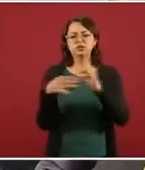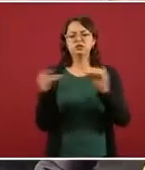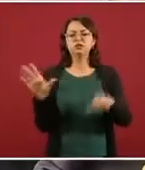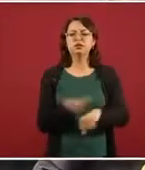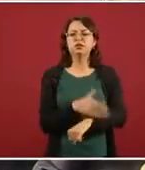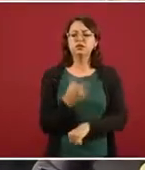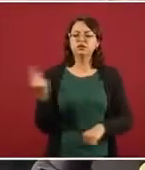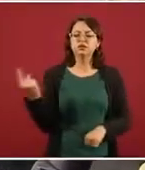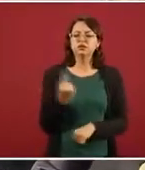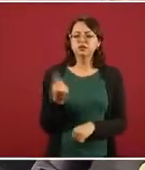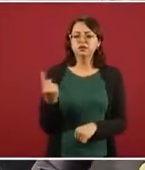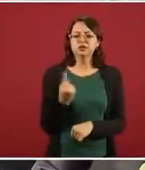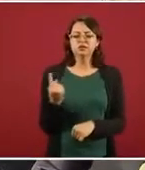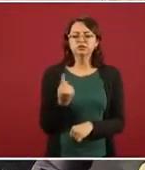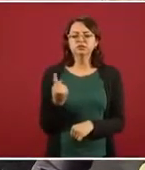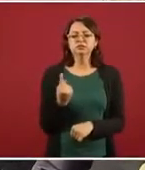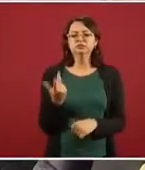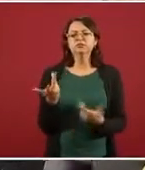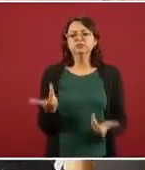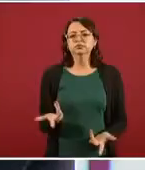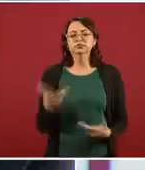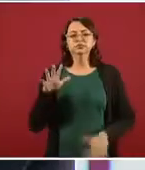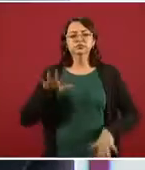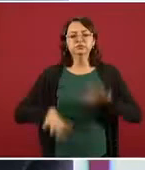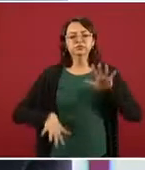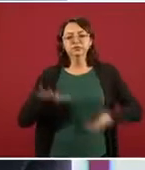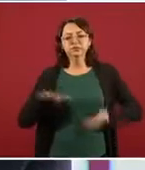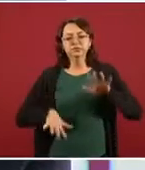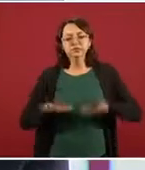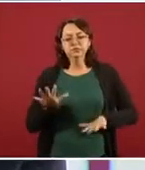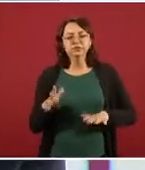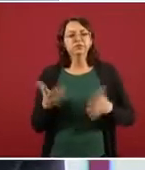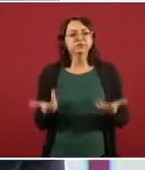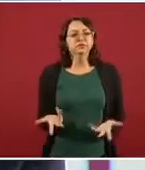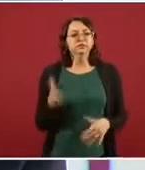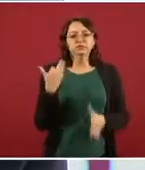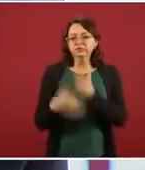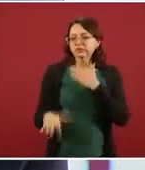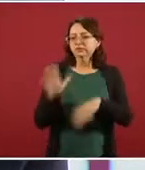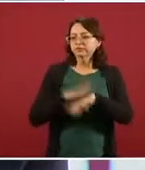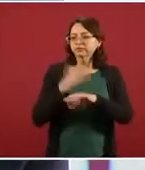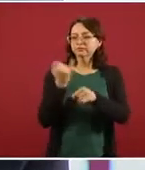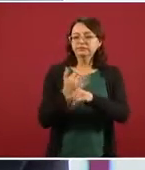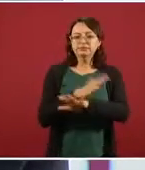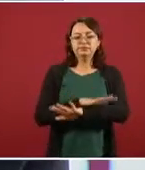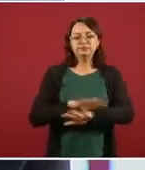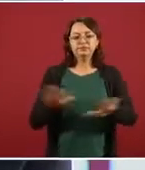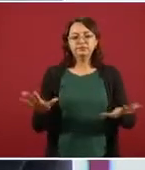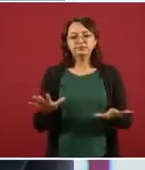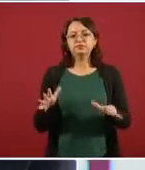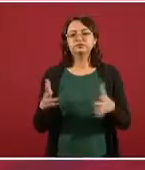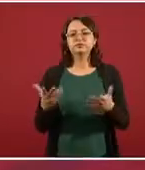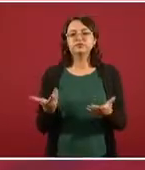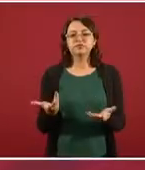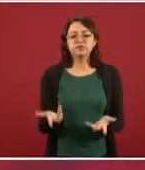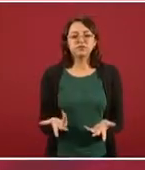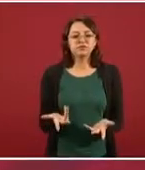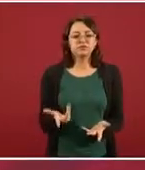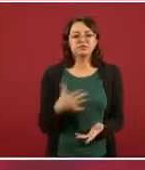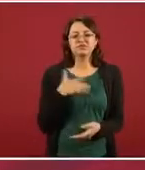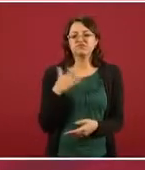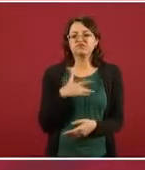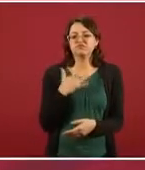porque a veces no se tiene toda la información y se juzga